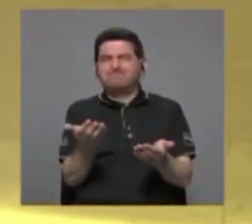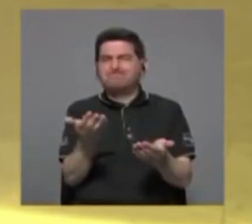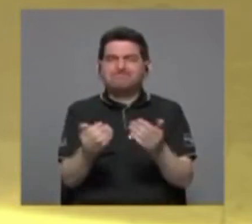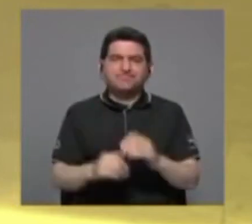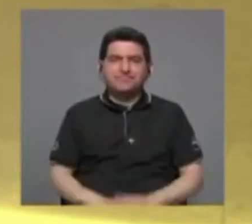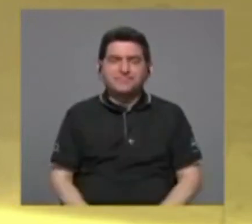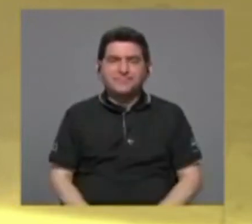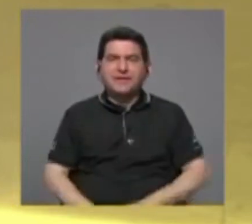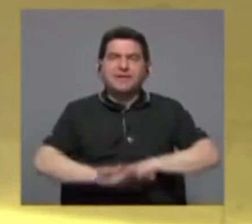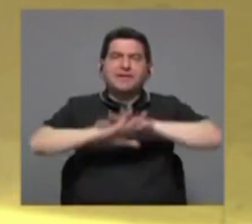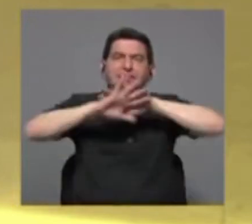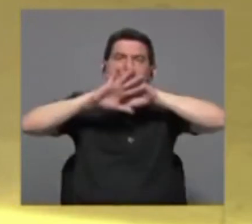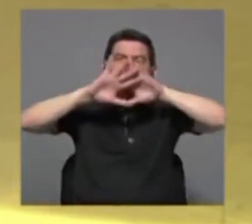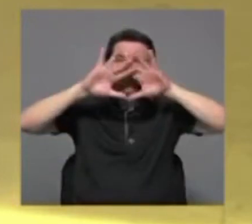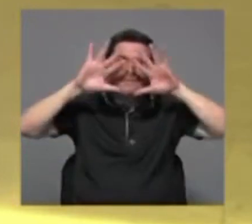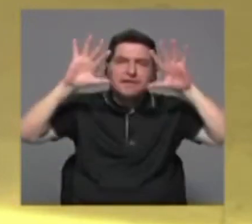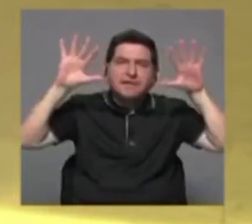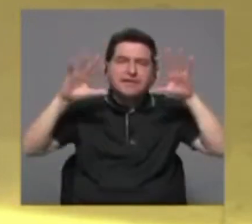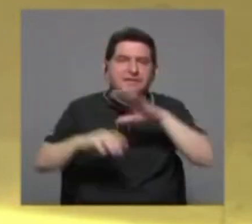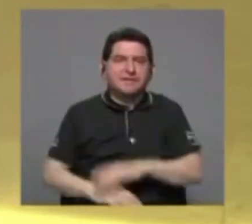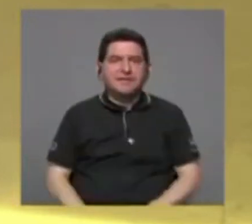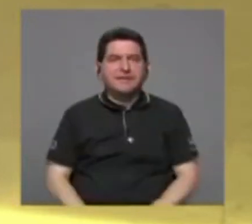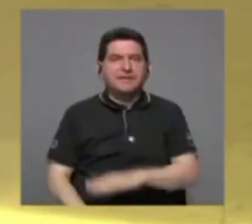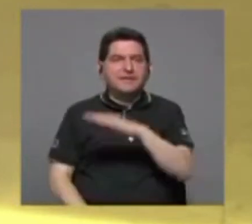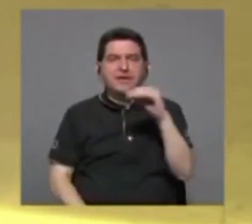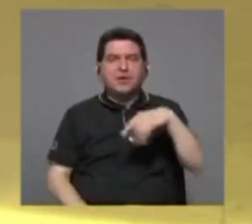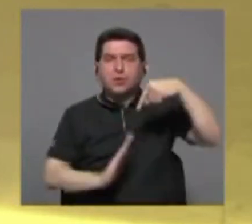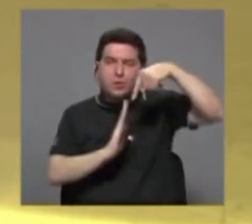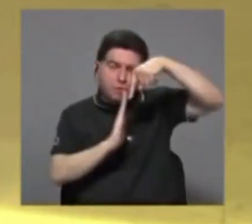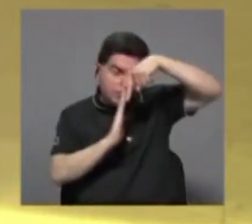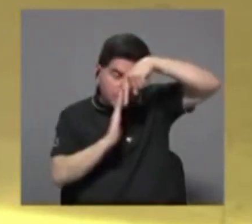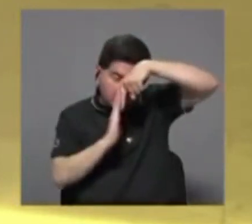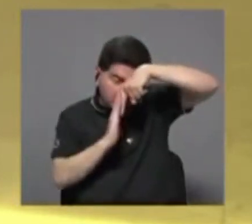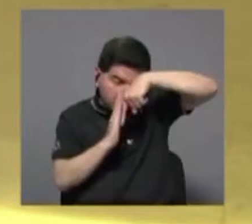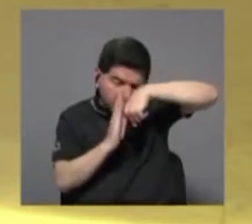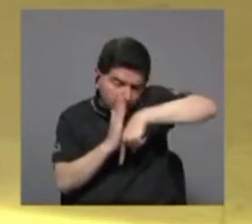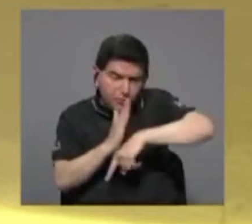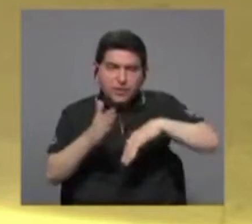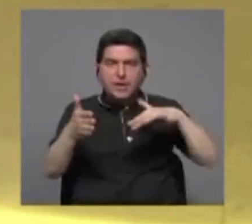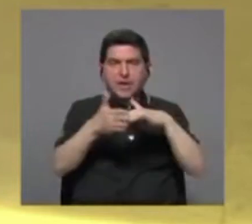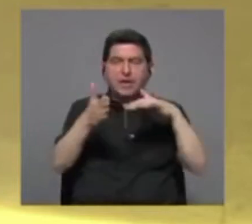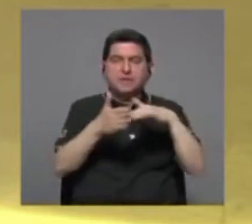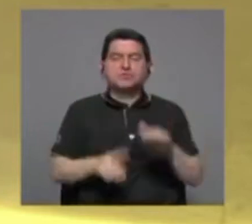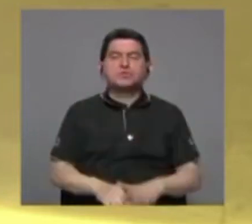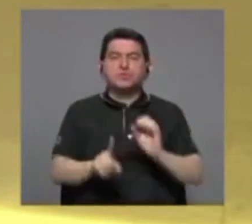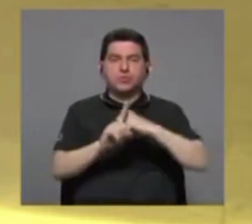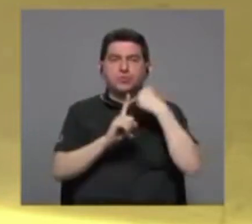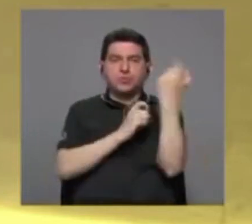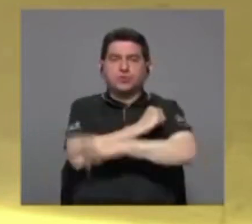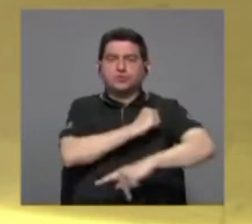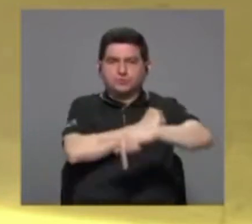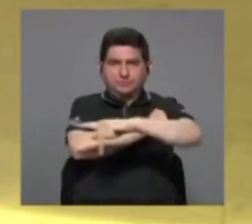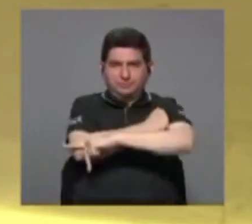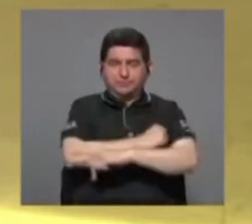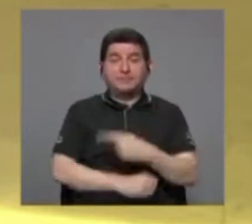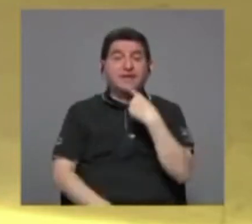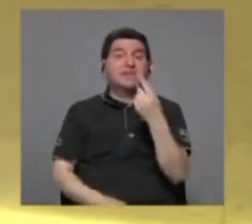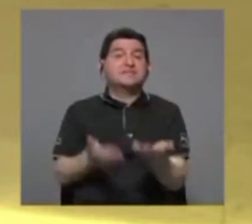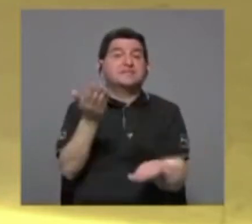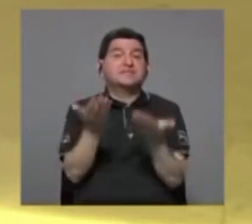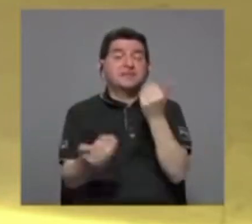que la claridad y la profundidad de los estudios del Estado de la Nación tal vez